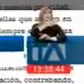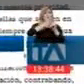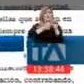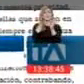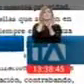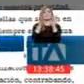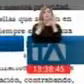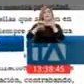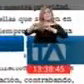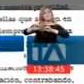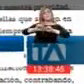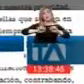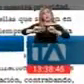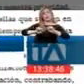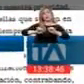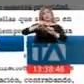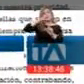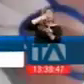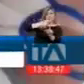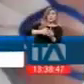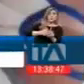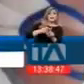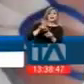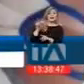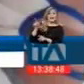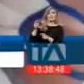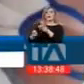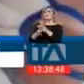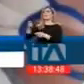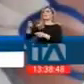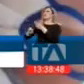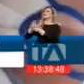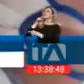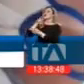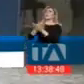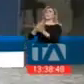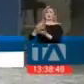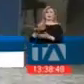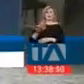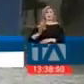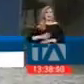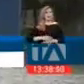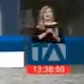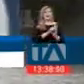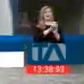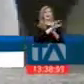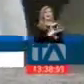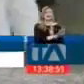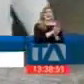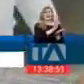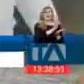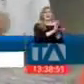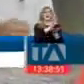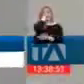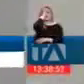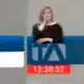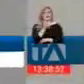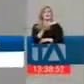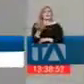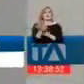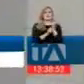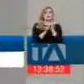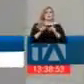mayo, precisamente en los meses en los que Muñoz vendió los medicamentos. La donación de Roche de abril y mayo se hizo al Ministerio de